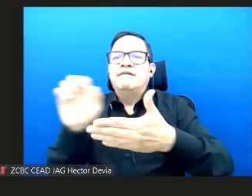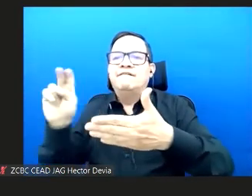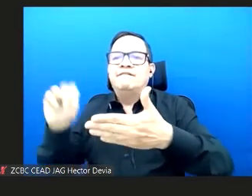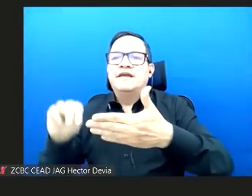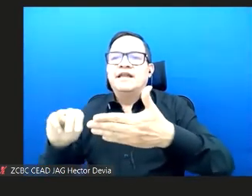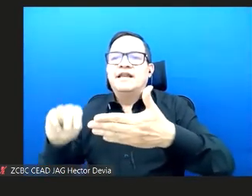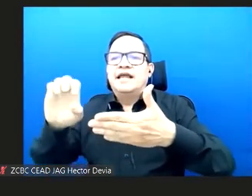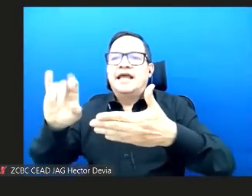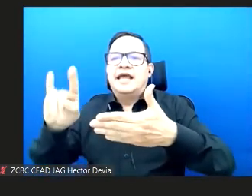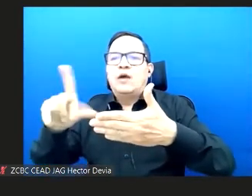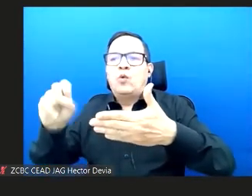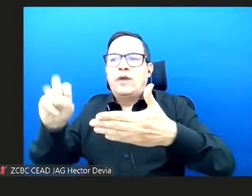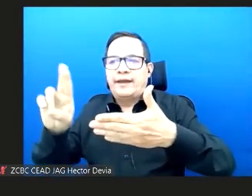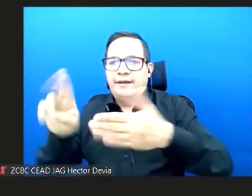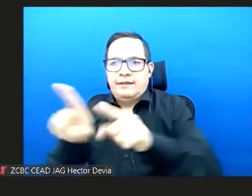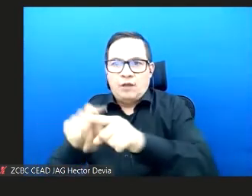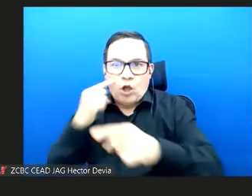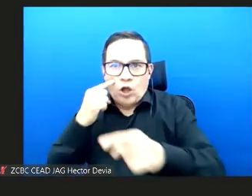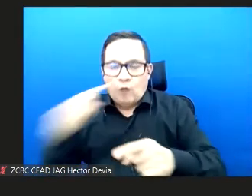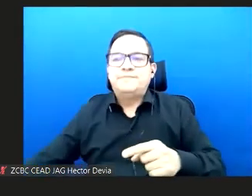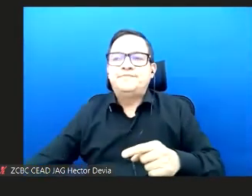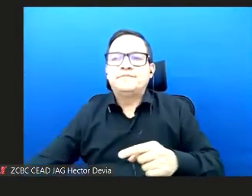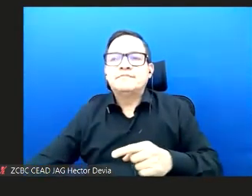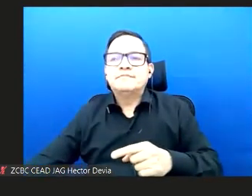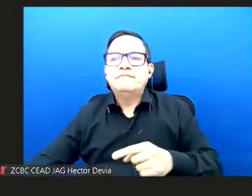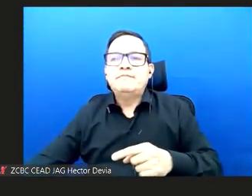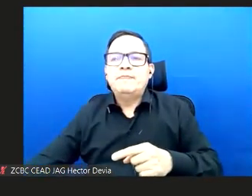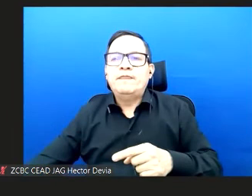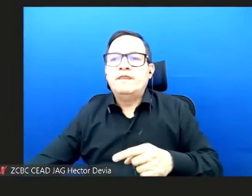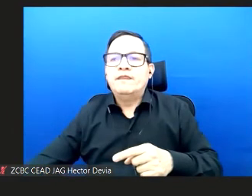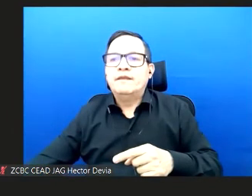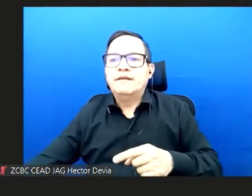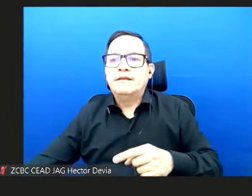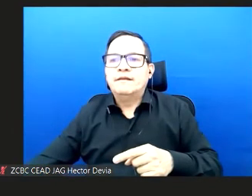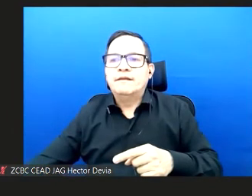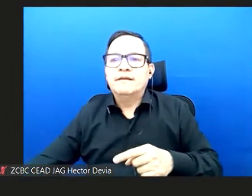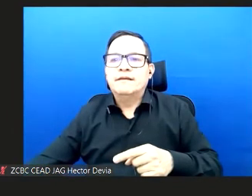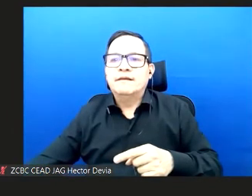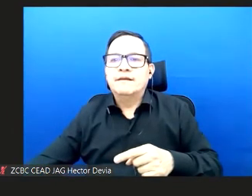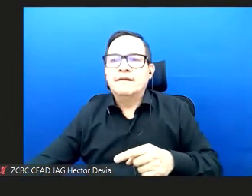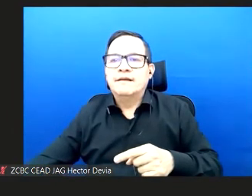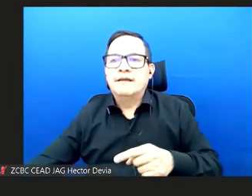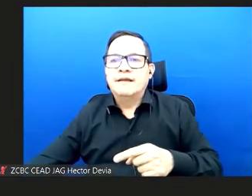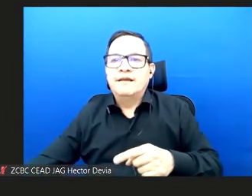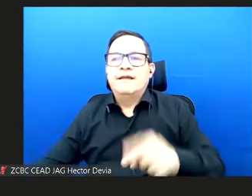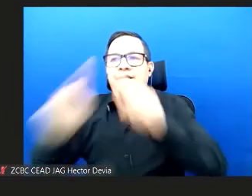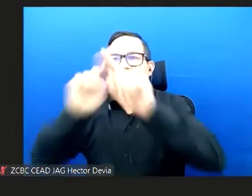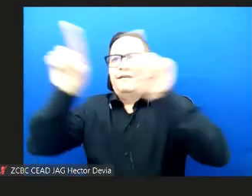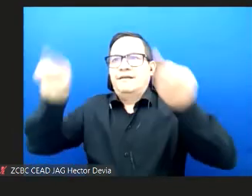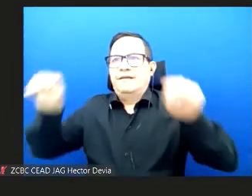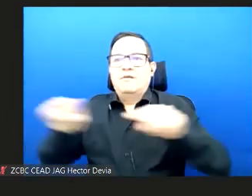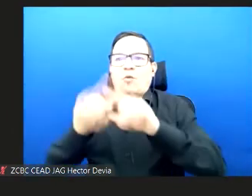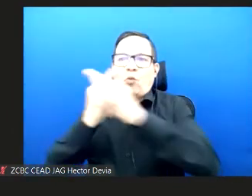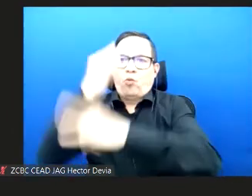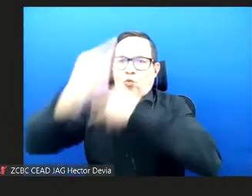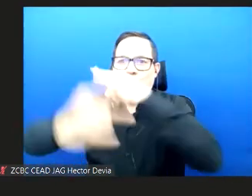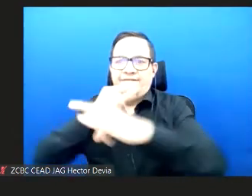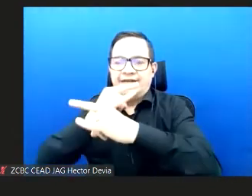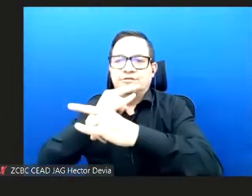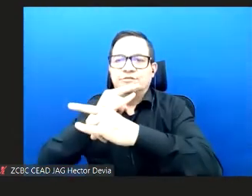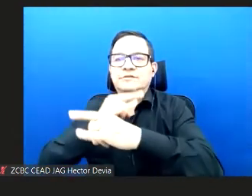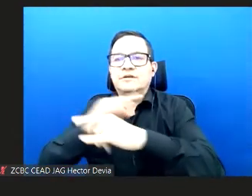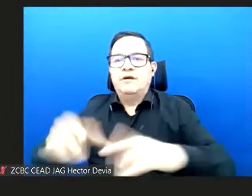conjuntos, y en la parte central, a través de círculos, vamos a representar el contenido de los